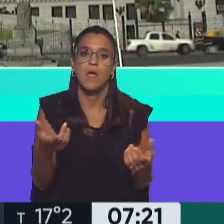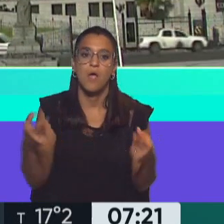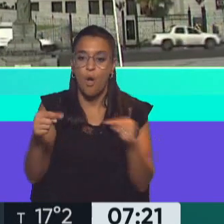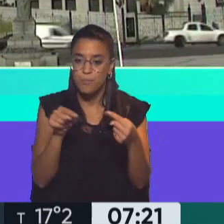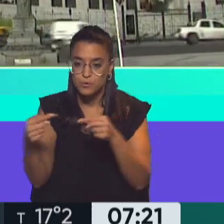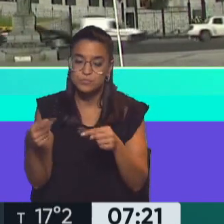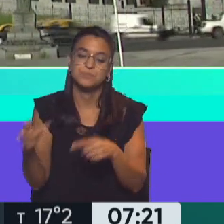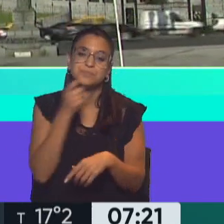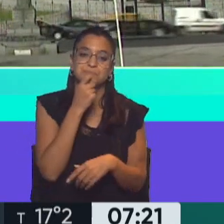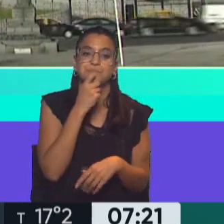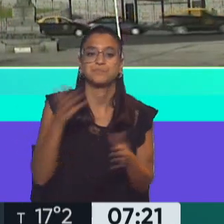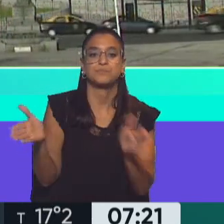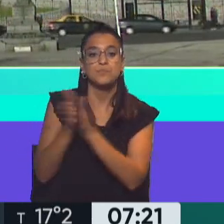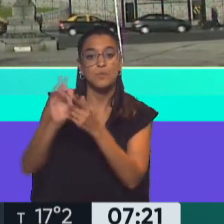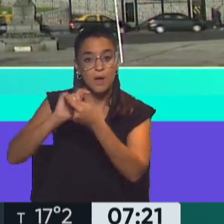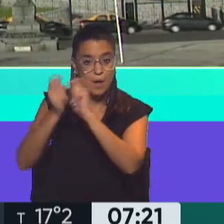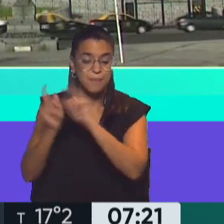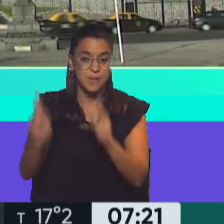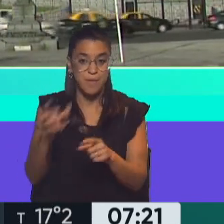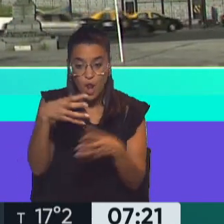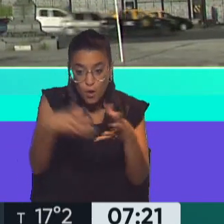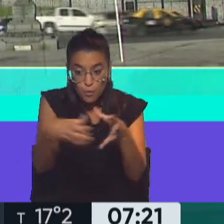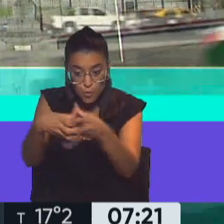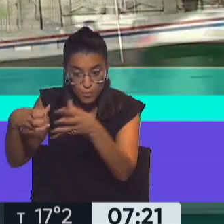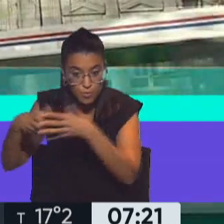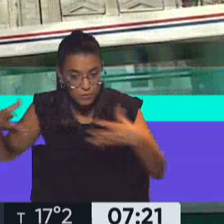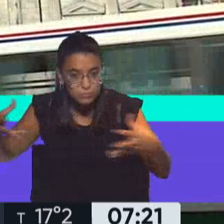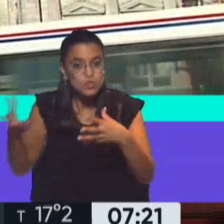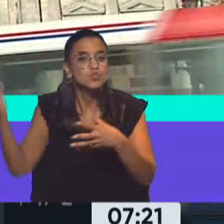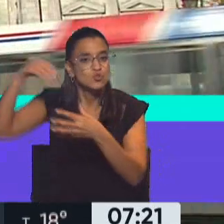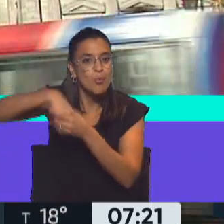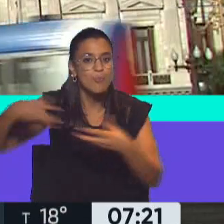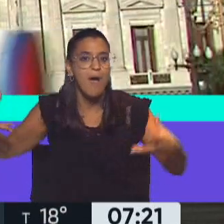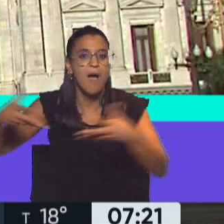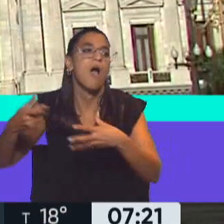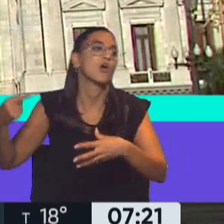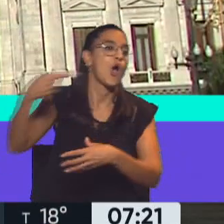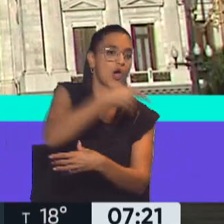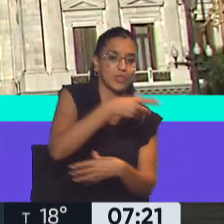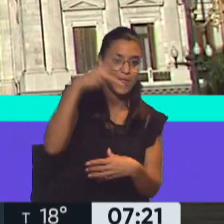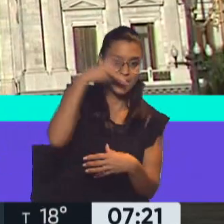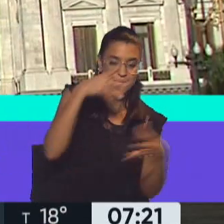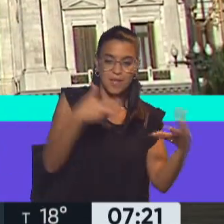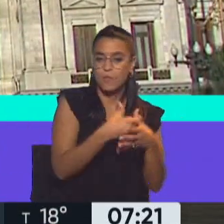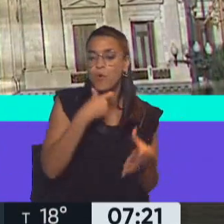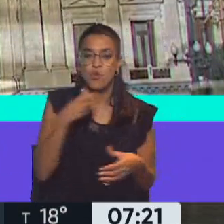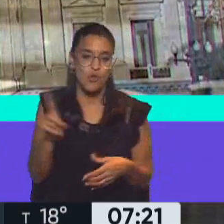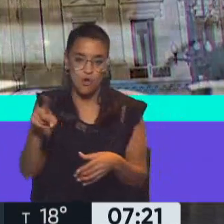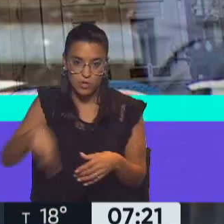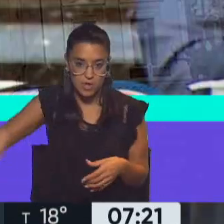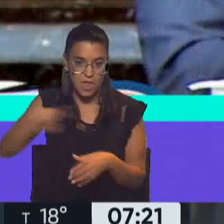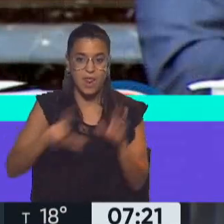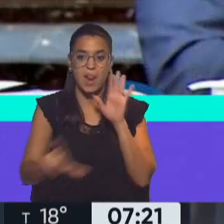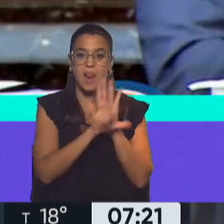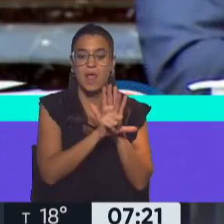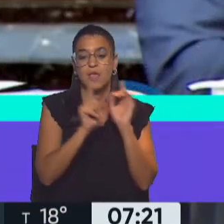oposición. Hablamos de Juntos por el Cambio, pero los otros espacios opositores sumándose también a este rechazo, en este caso, a una